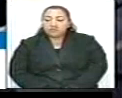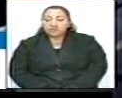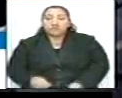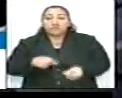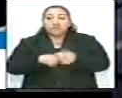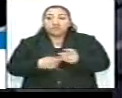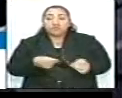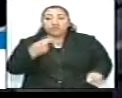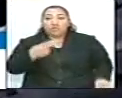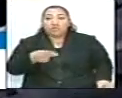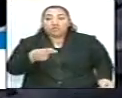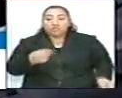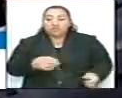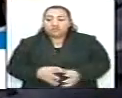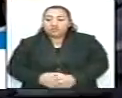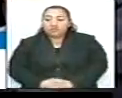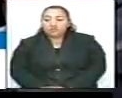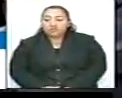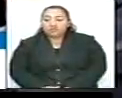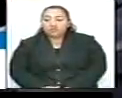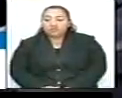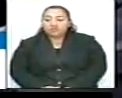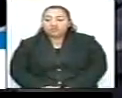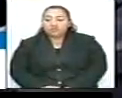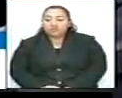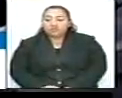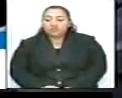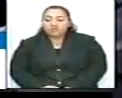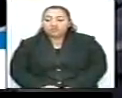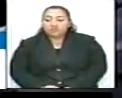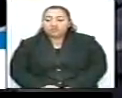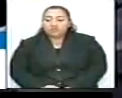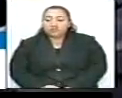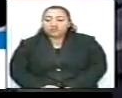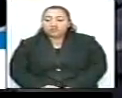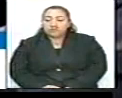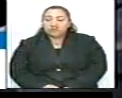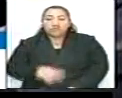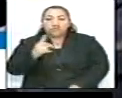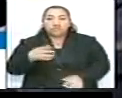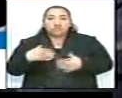para solamente agregar nomás